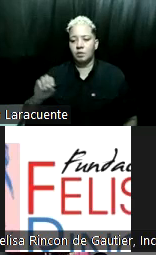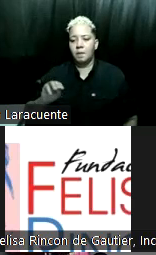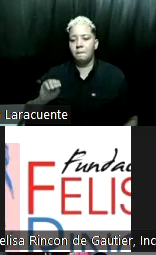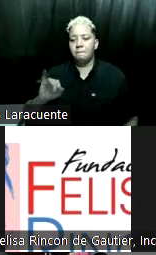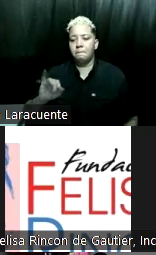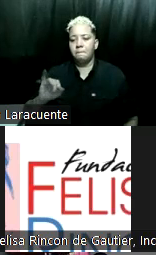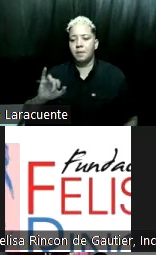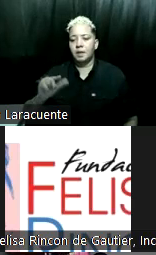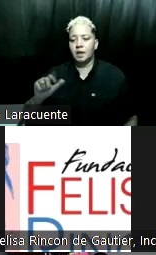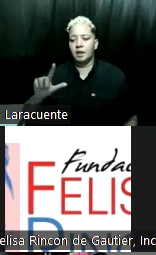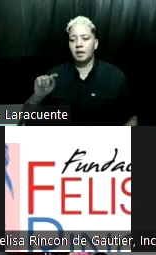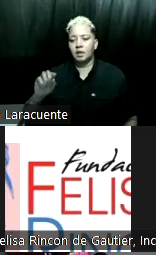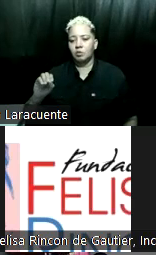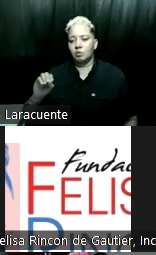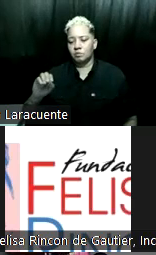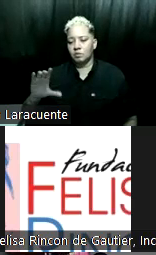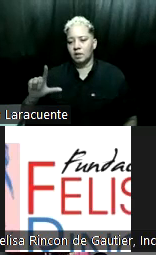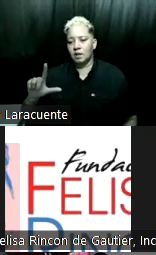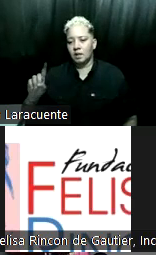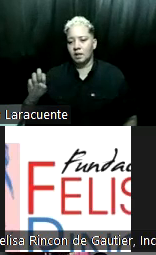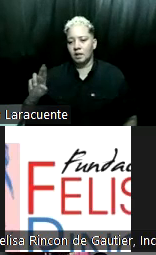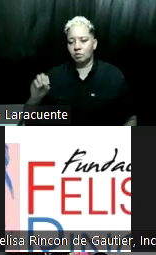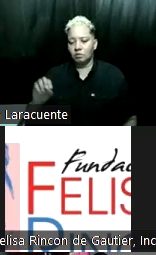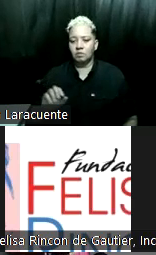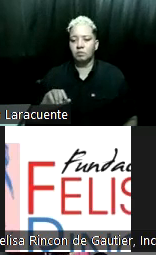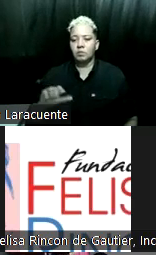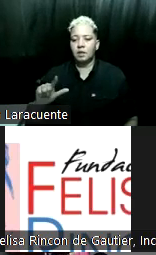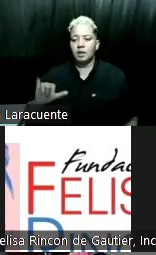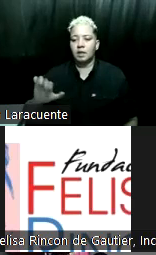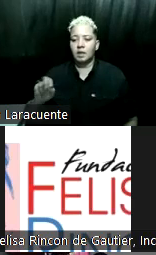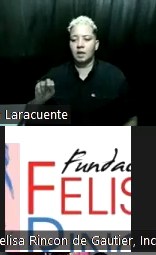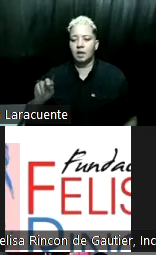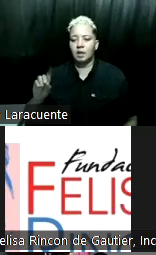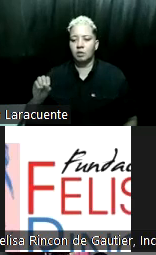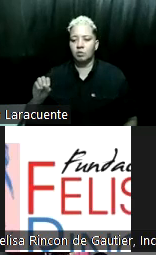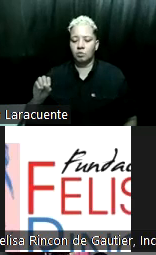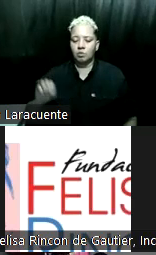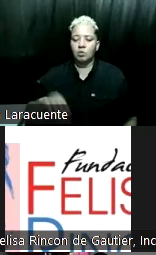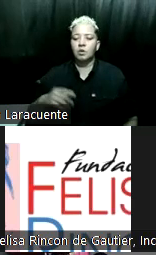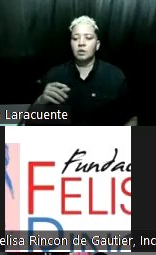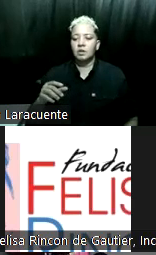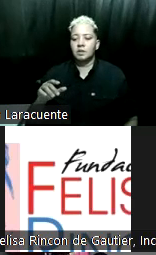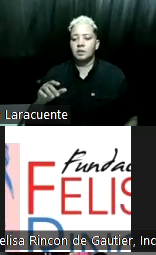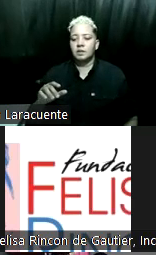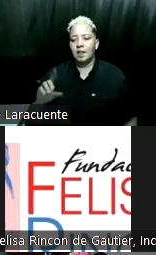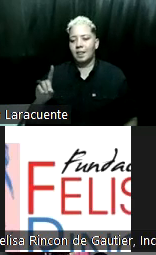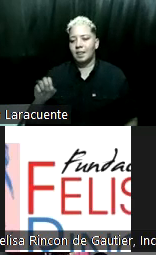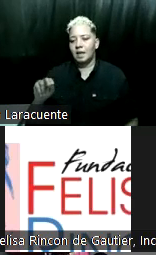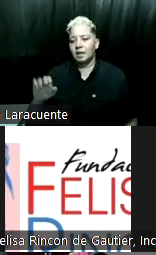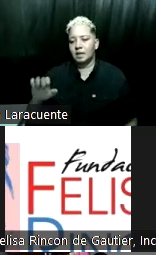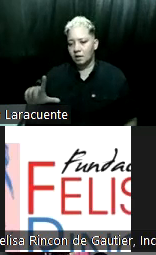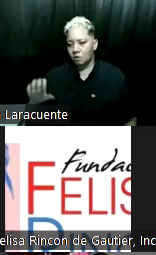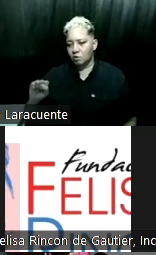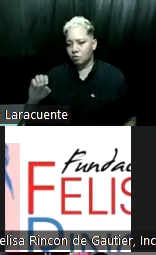Calderón, Alejandro Urgellés, Tomás El Jabao Herrera y Daniel Scott obtuvieron medalla